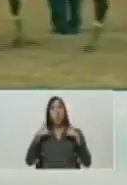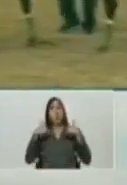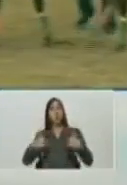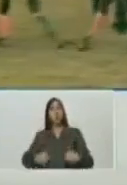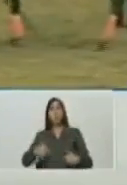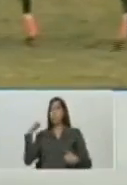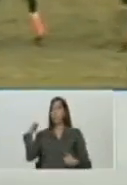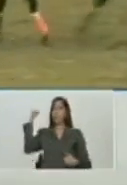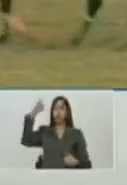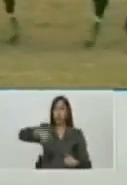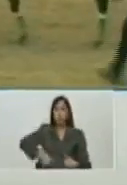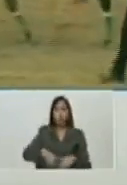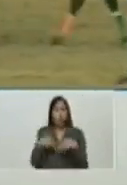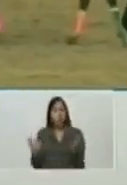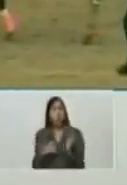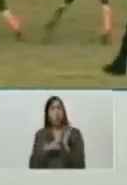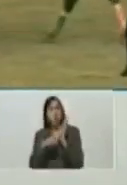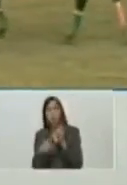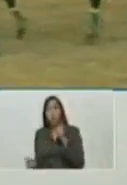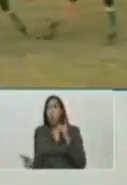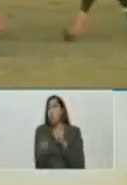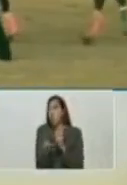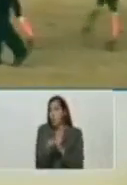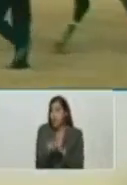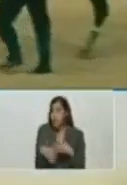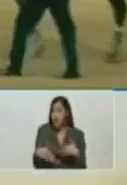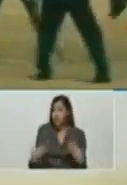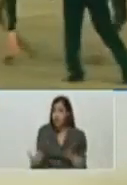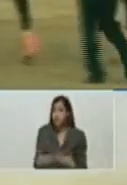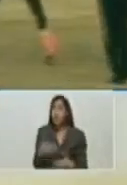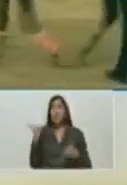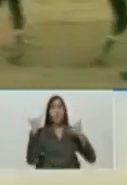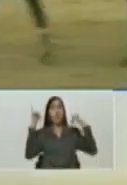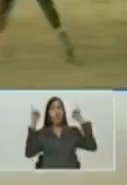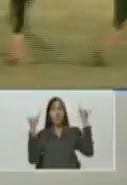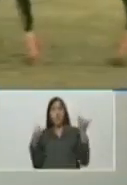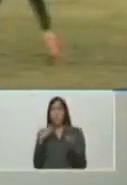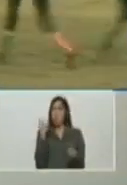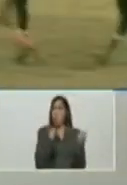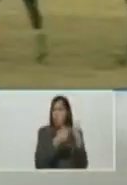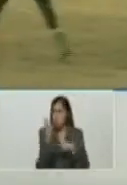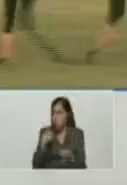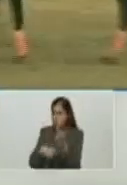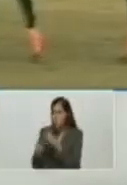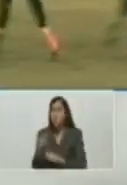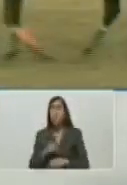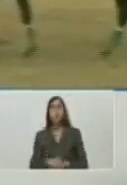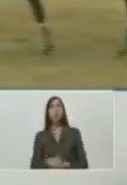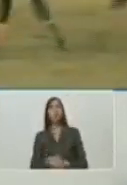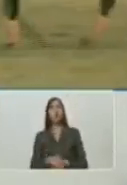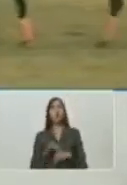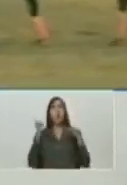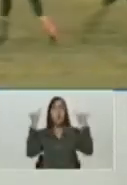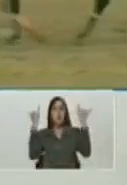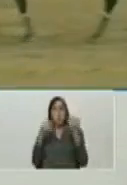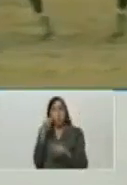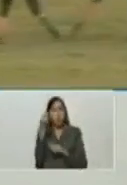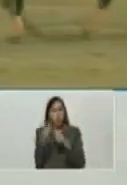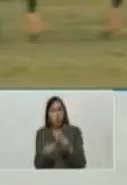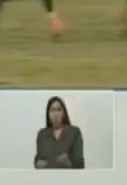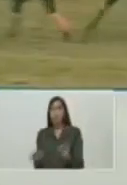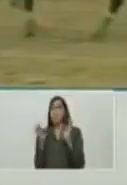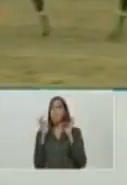bueno, ha sido objeto de competencias, de fiestas, ferias, festividades hípicas. La